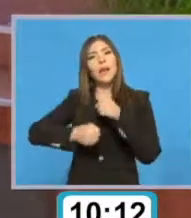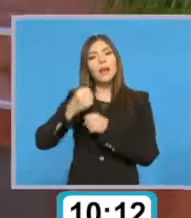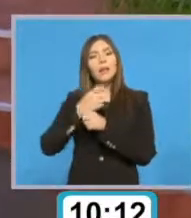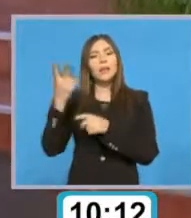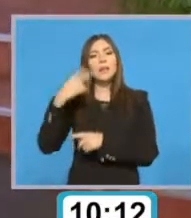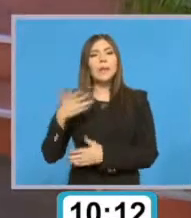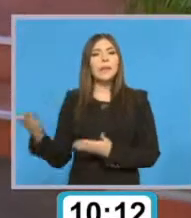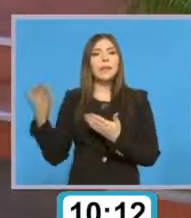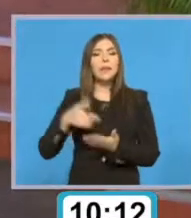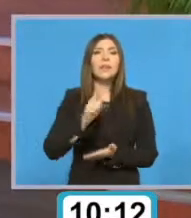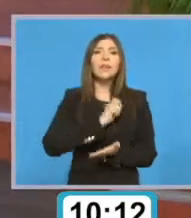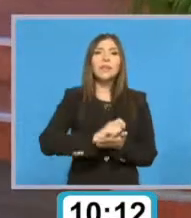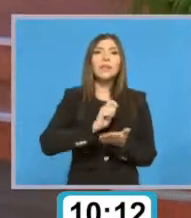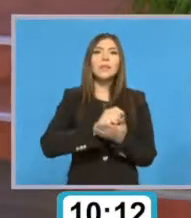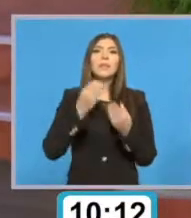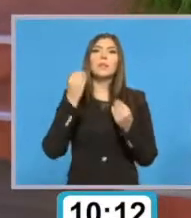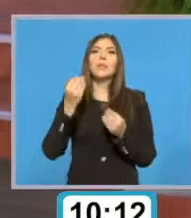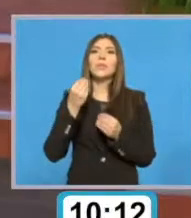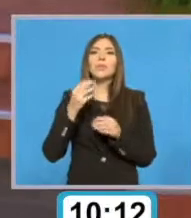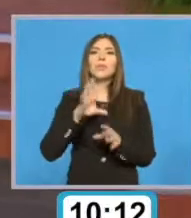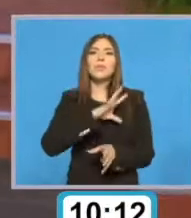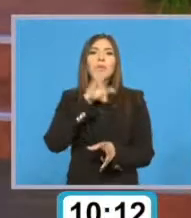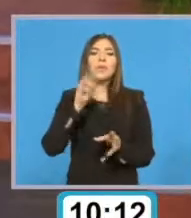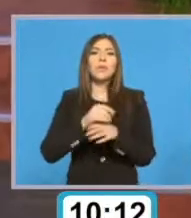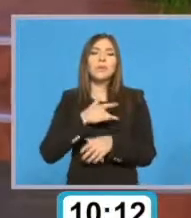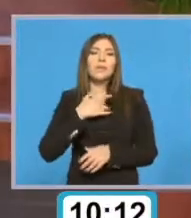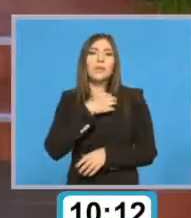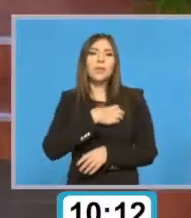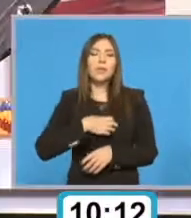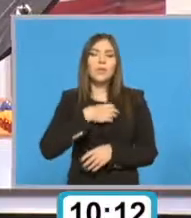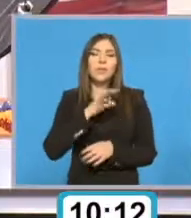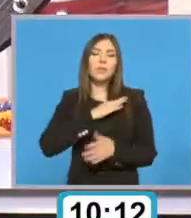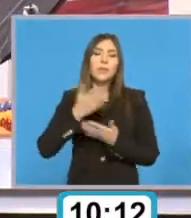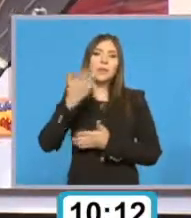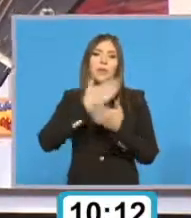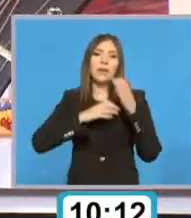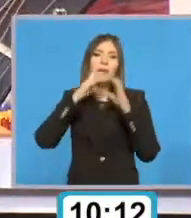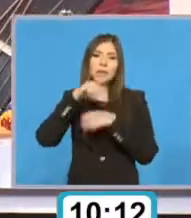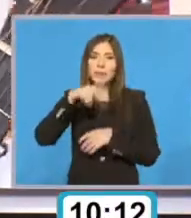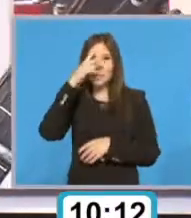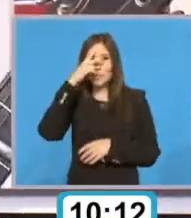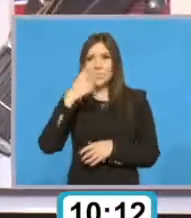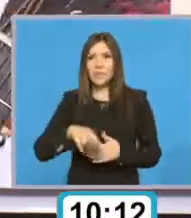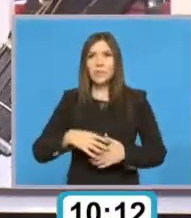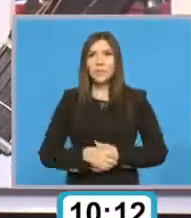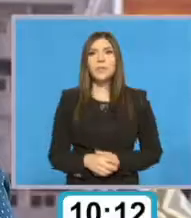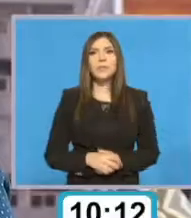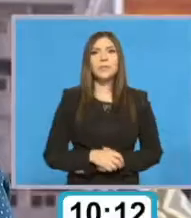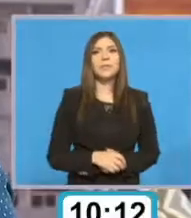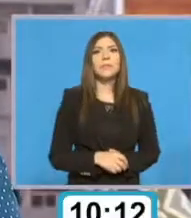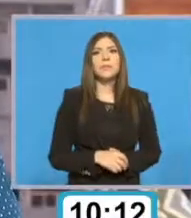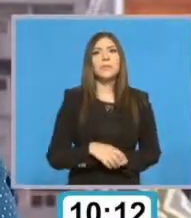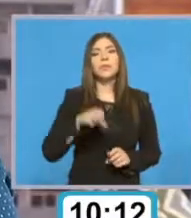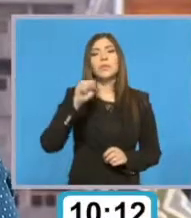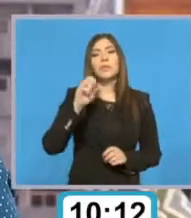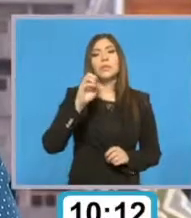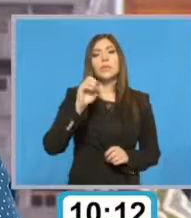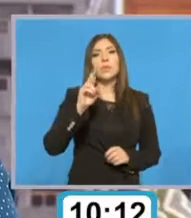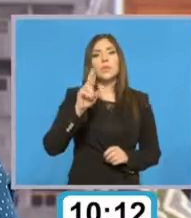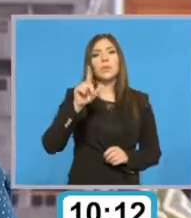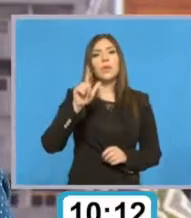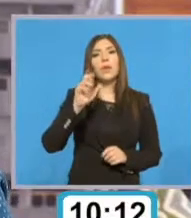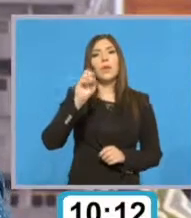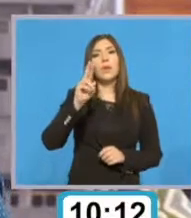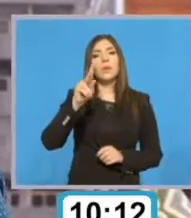entonces nos ha dado mucho contento el hecho de compartir estas canciones en México. Sold out en el Lunario